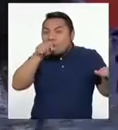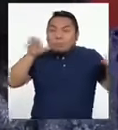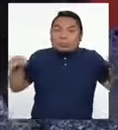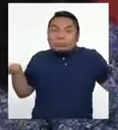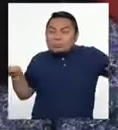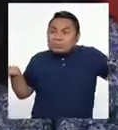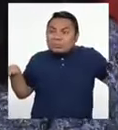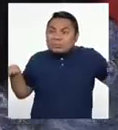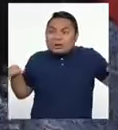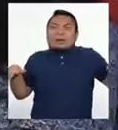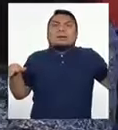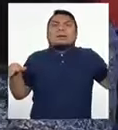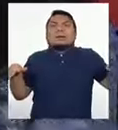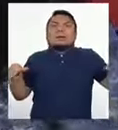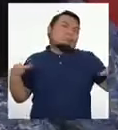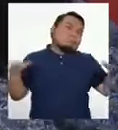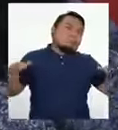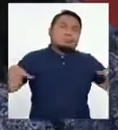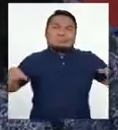gallina,